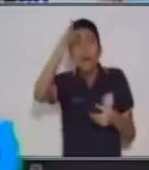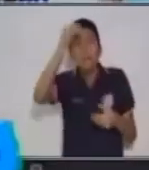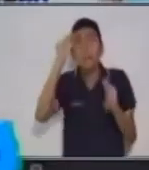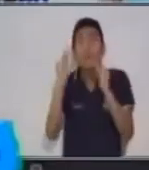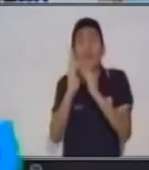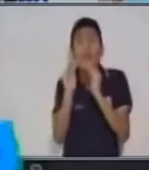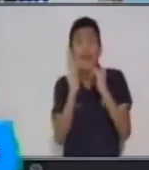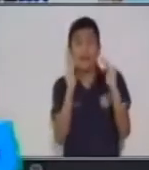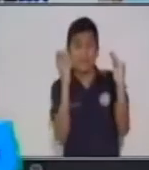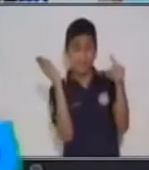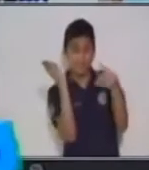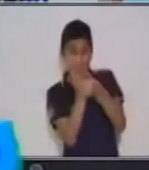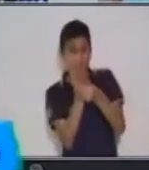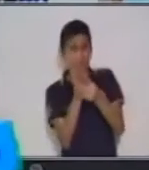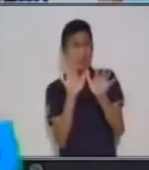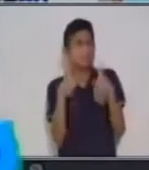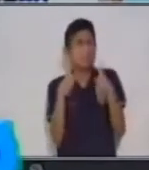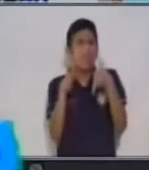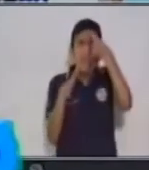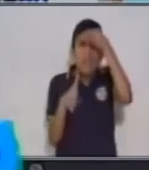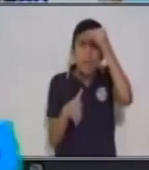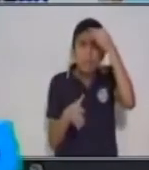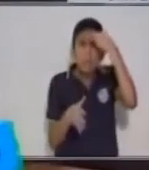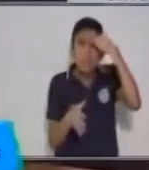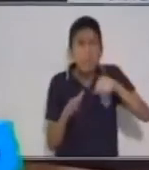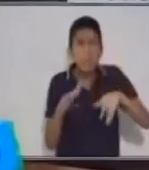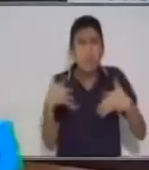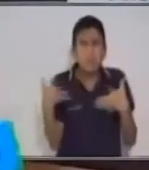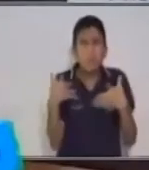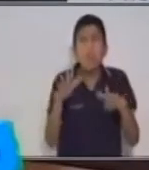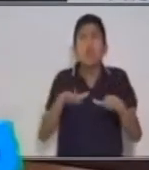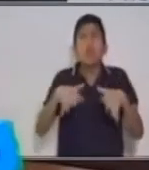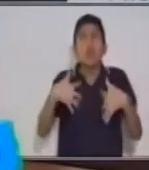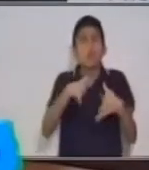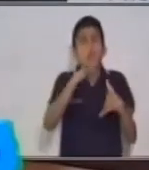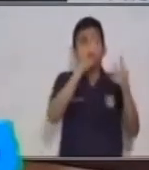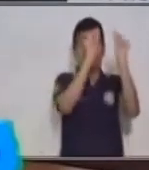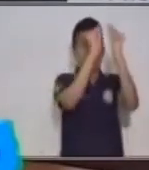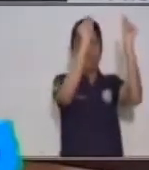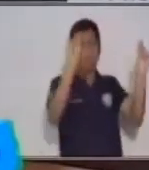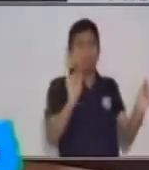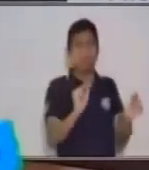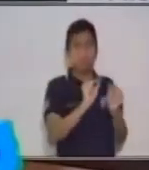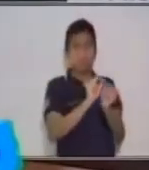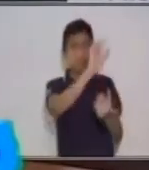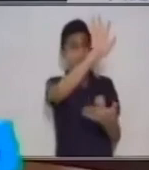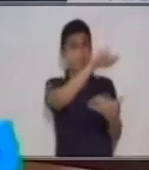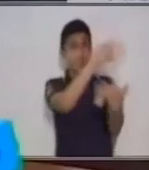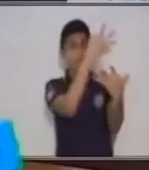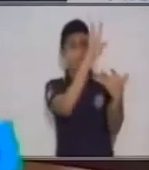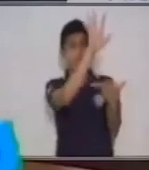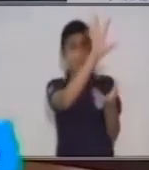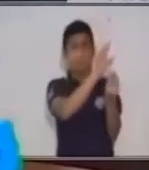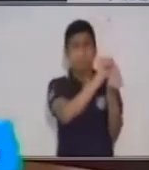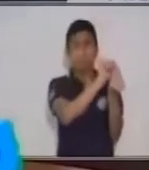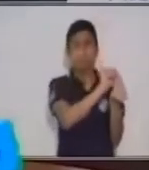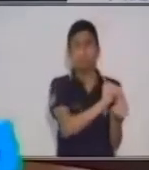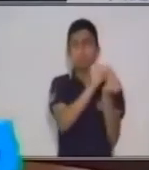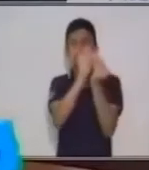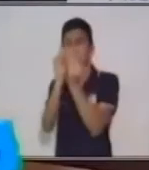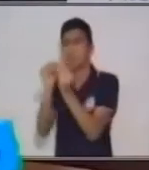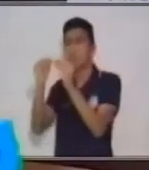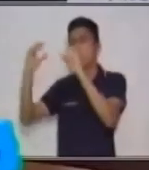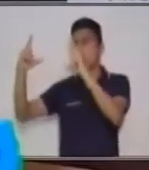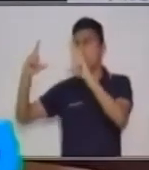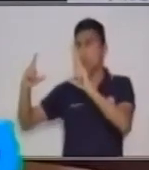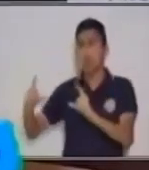Aprendo en Casa. ¿Qué aprendiste en el programa del día de hoy? Muy bien, cómo trasladar de una gráfica los datos a